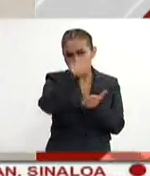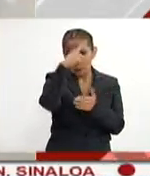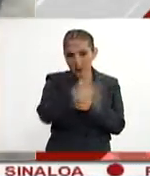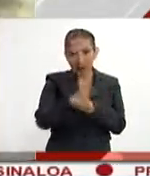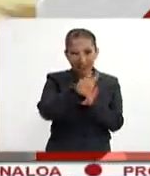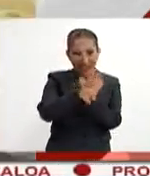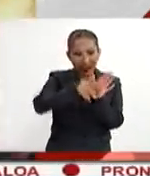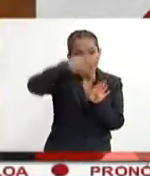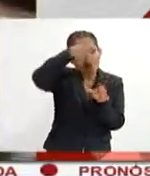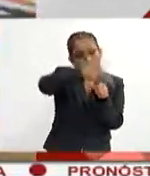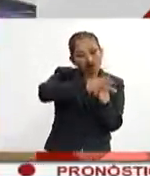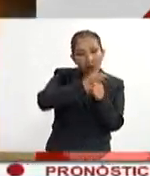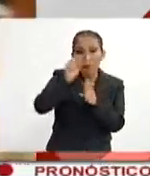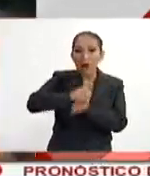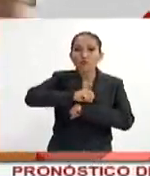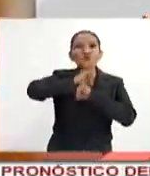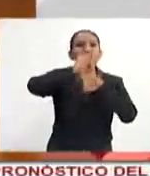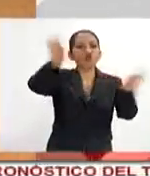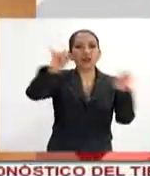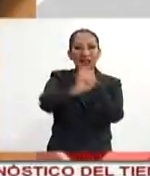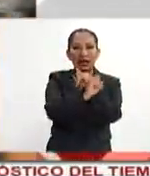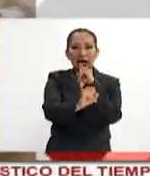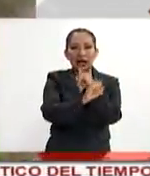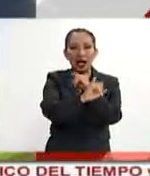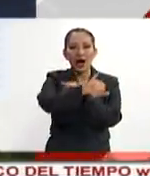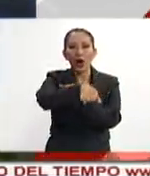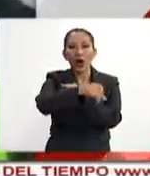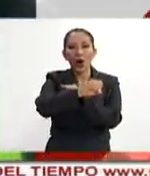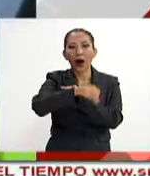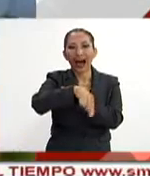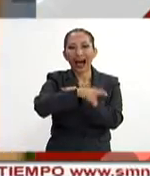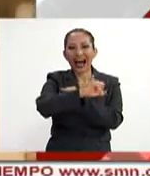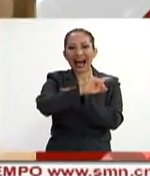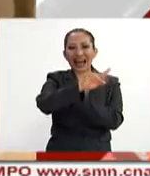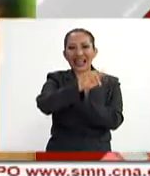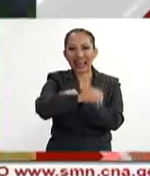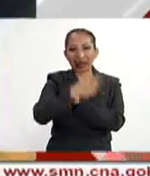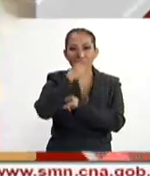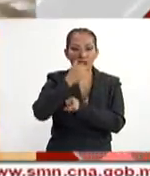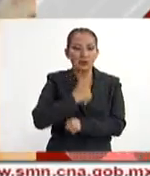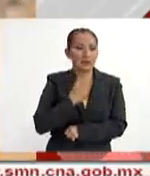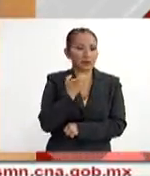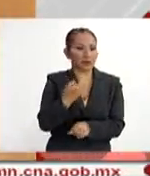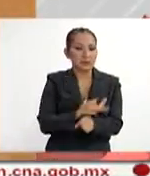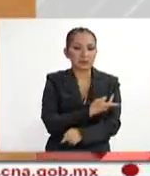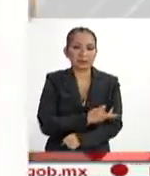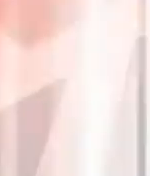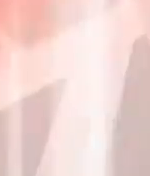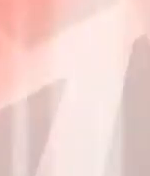En un video que fue subido a redes sociales, Joaquín López Dóriga lamentó estos hechos.